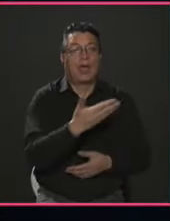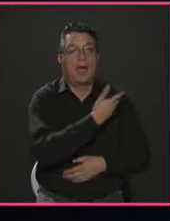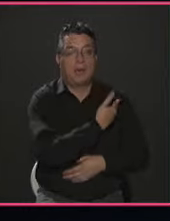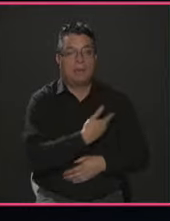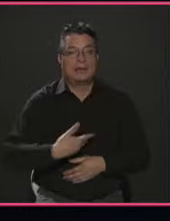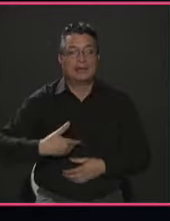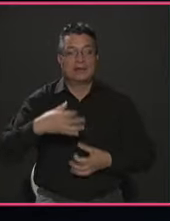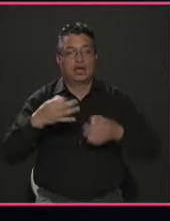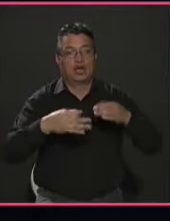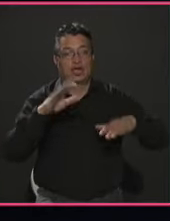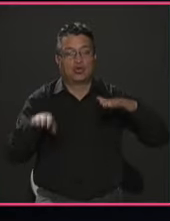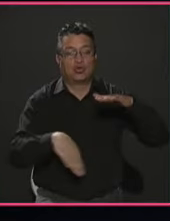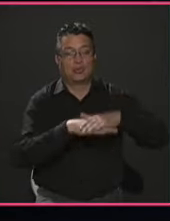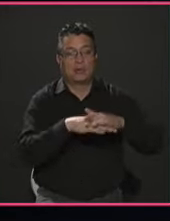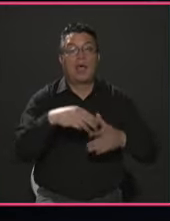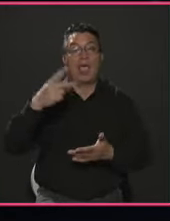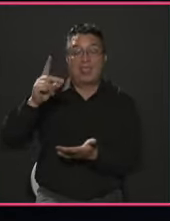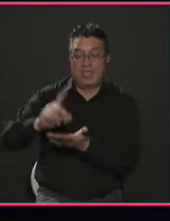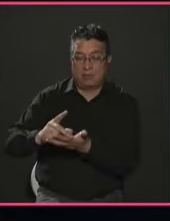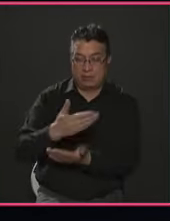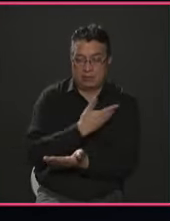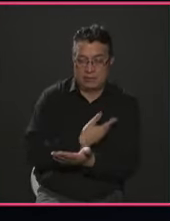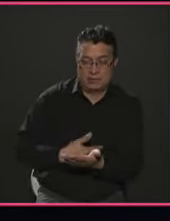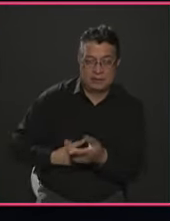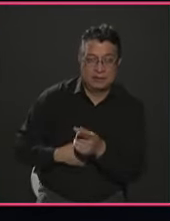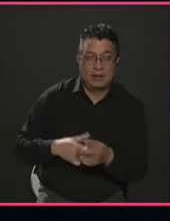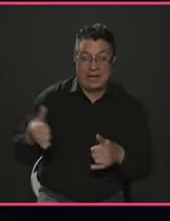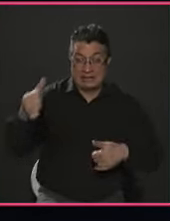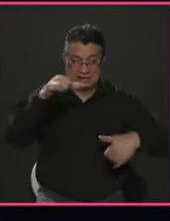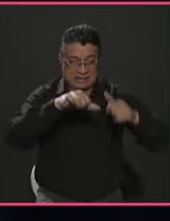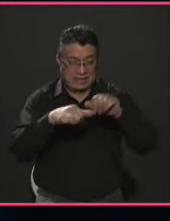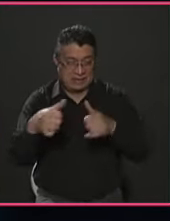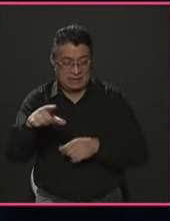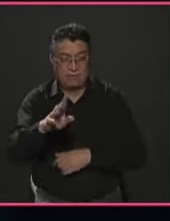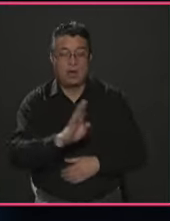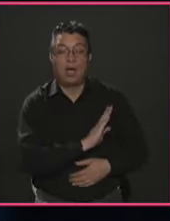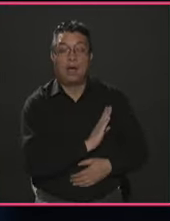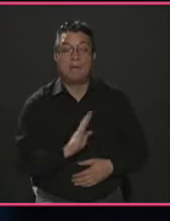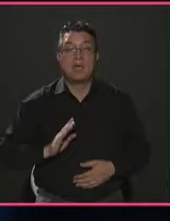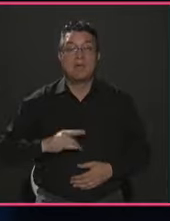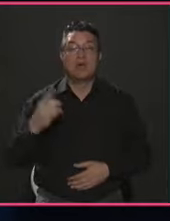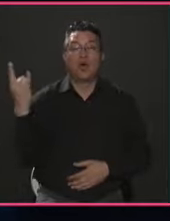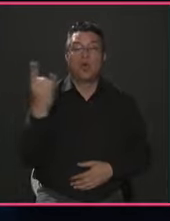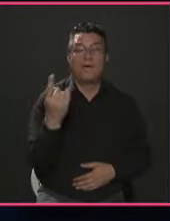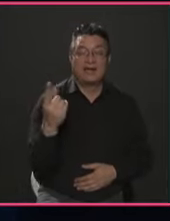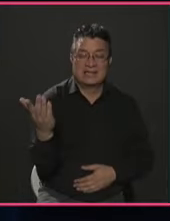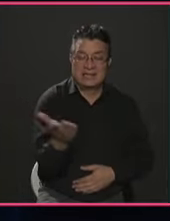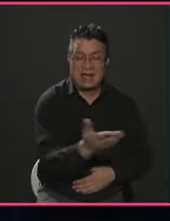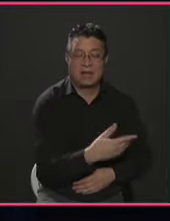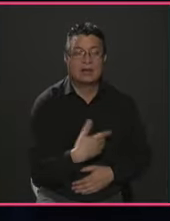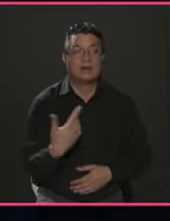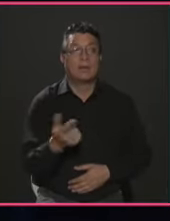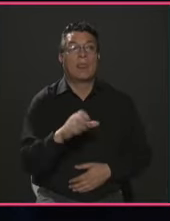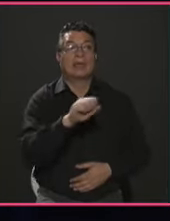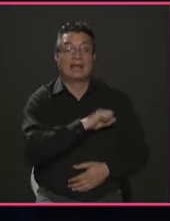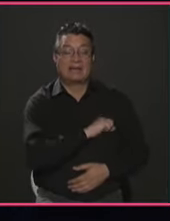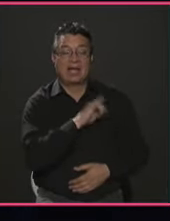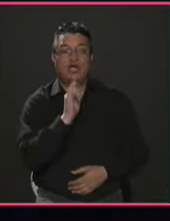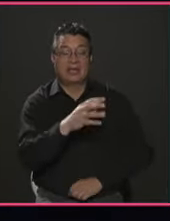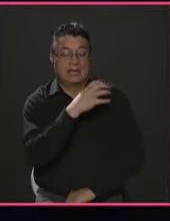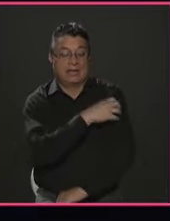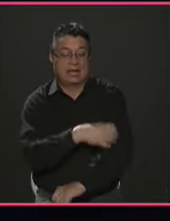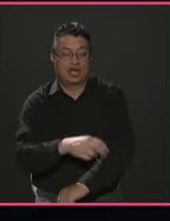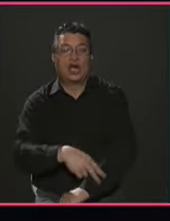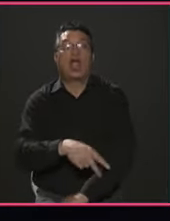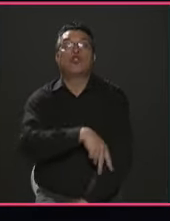de la suprema al presidente de la cámara de diputados a los científicos a los miembros de universidades a los de Santiago las regiones del